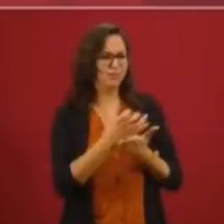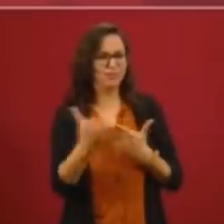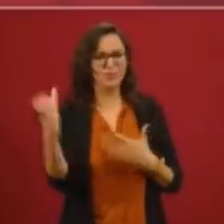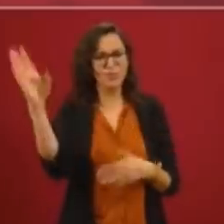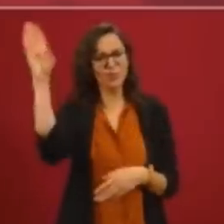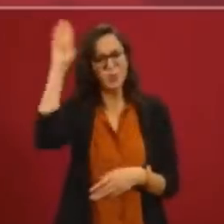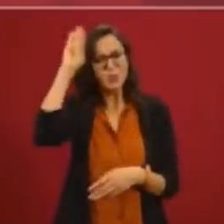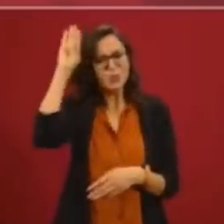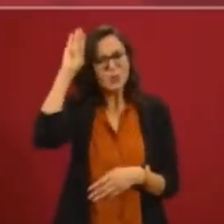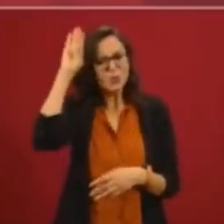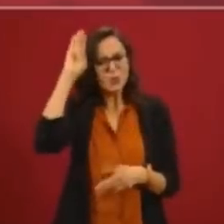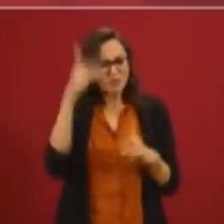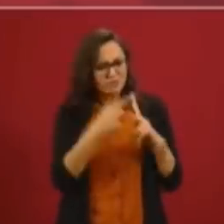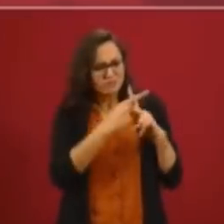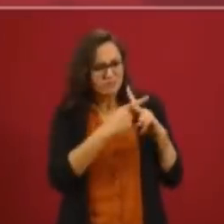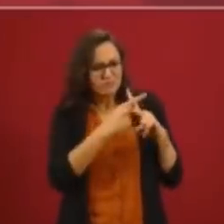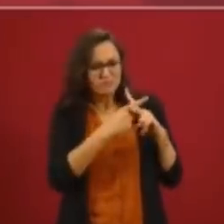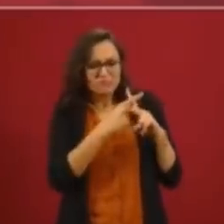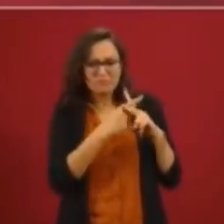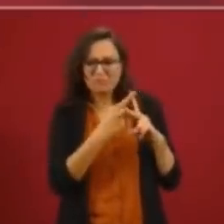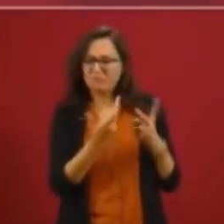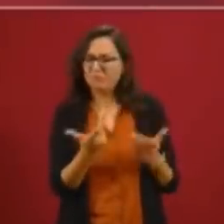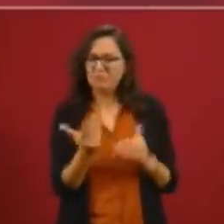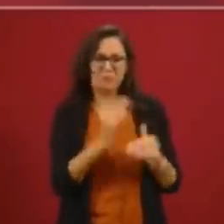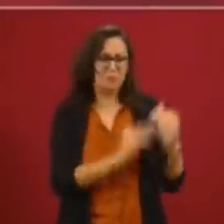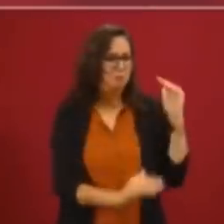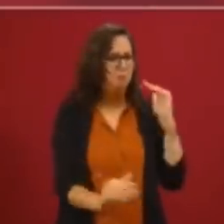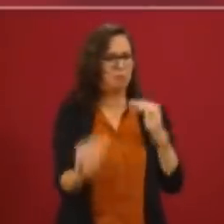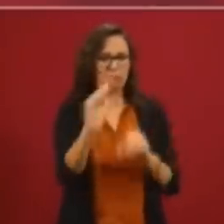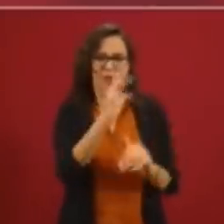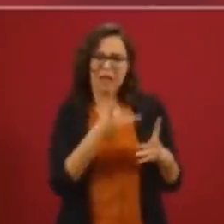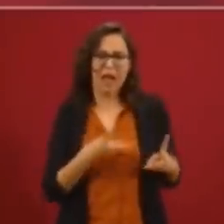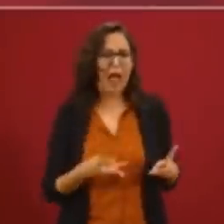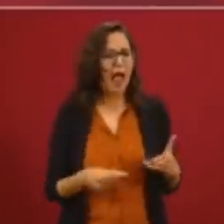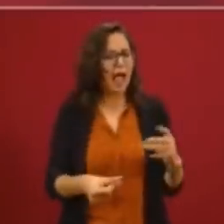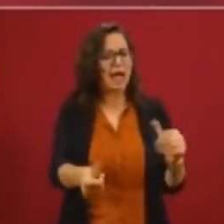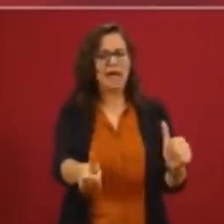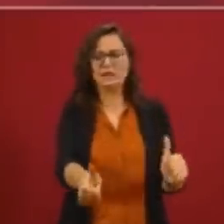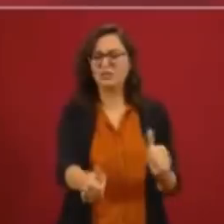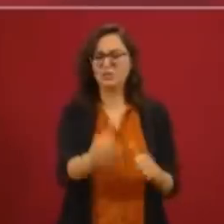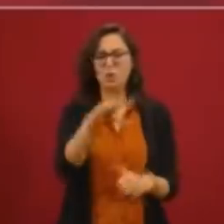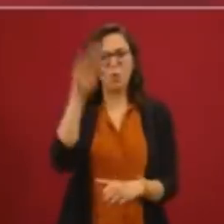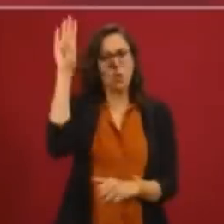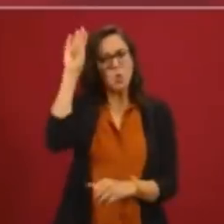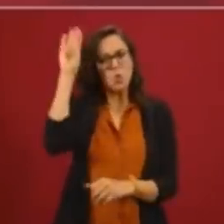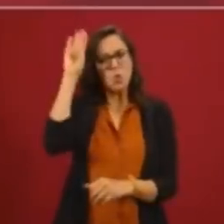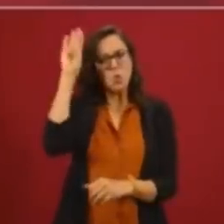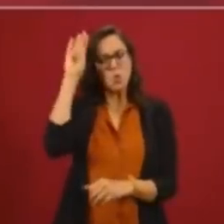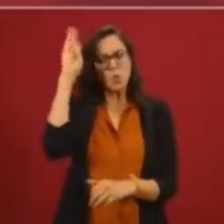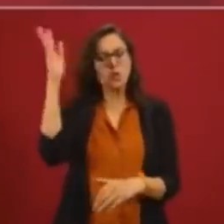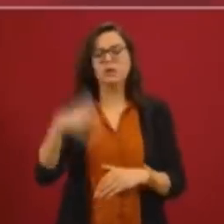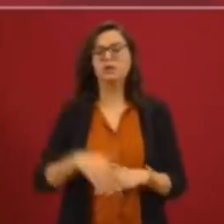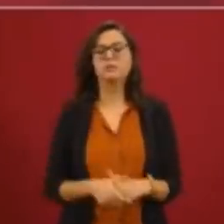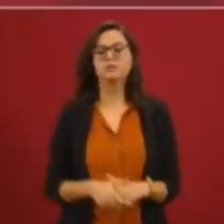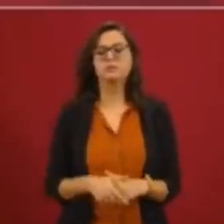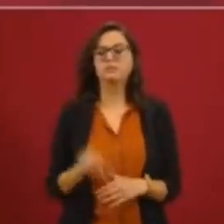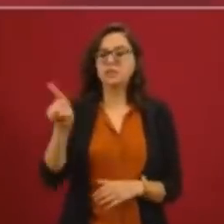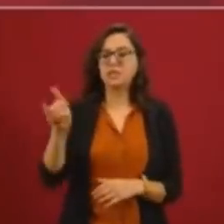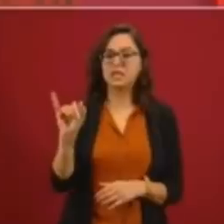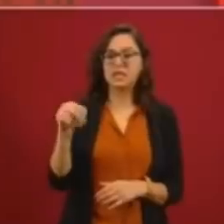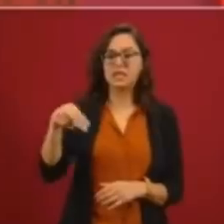que estaba demostrado que se había superado el gasto de campaña. ¿Saben qué hizo el